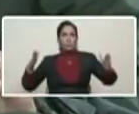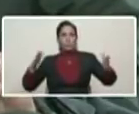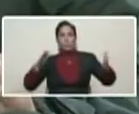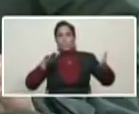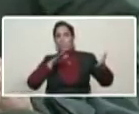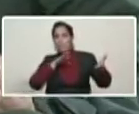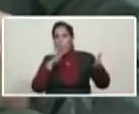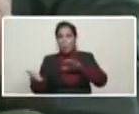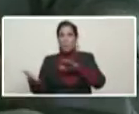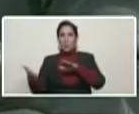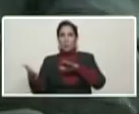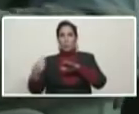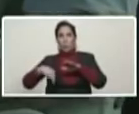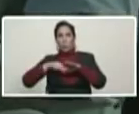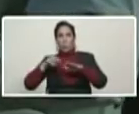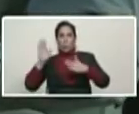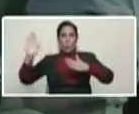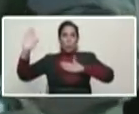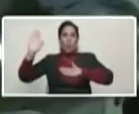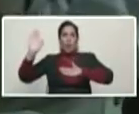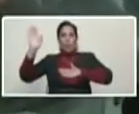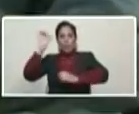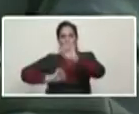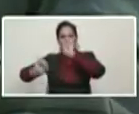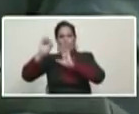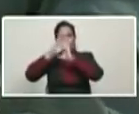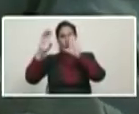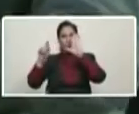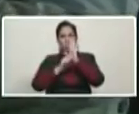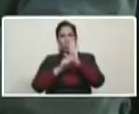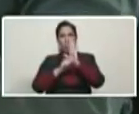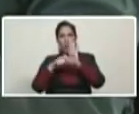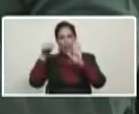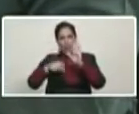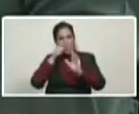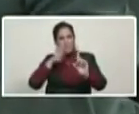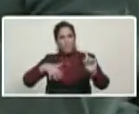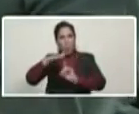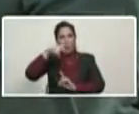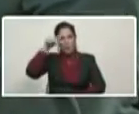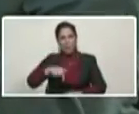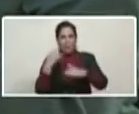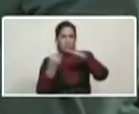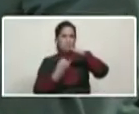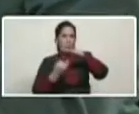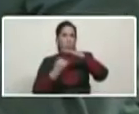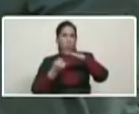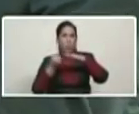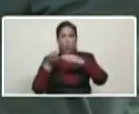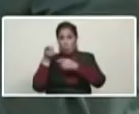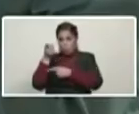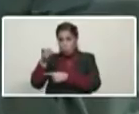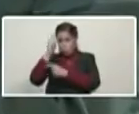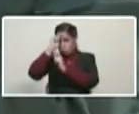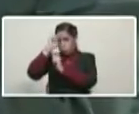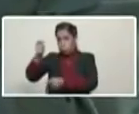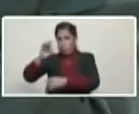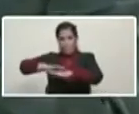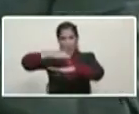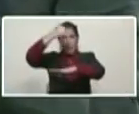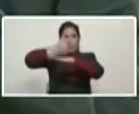como lo hemos jurado, para defender esa constitución, ese pueblo, esas instituciones. Usted como magistrado